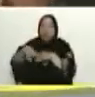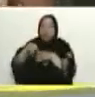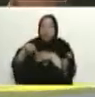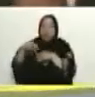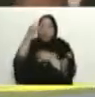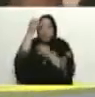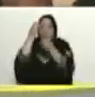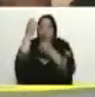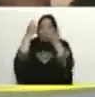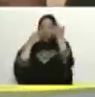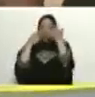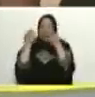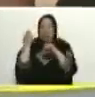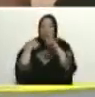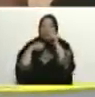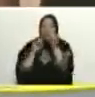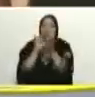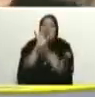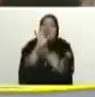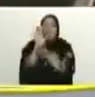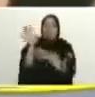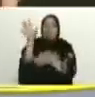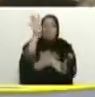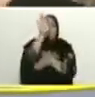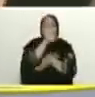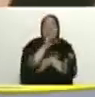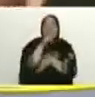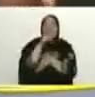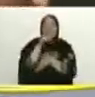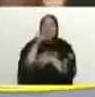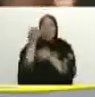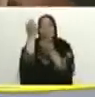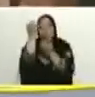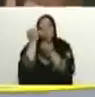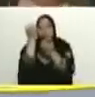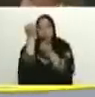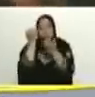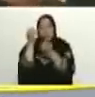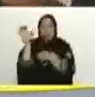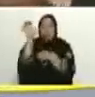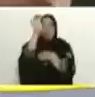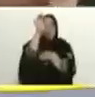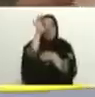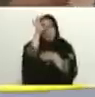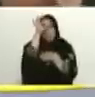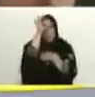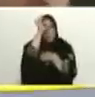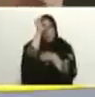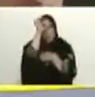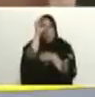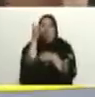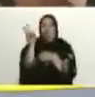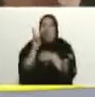que estaban tratando de sacarlo y secuestrarlo para el exterior, no sabíamos para dónde,